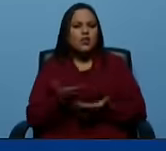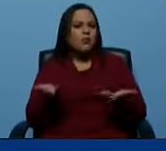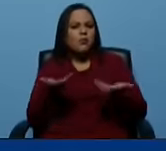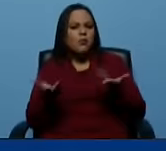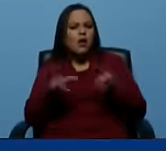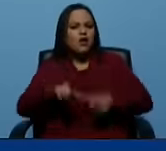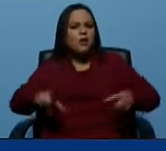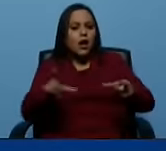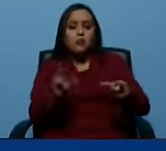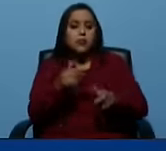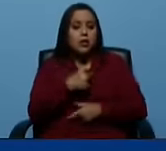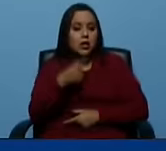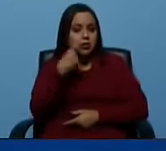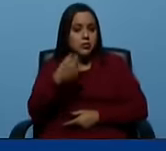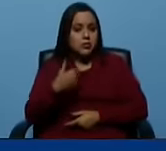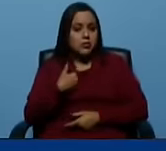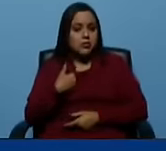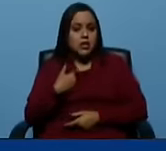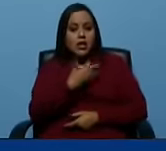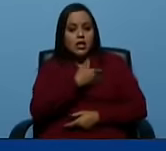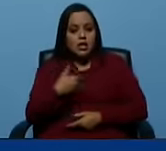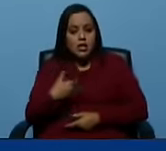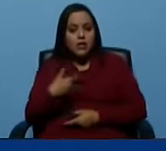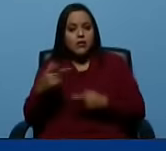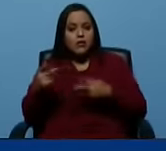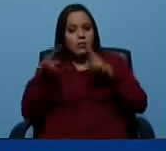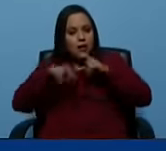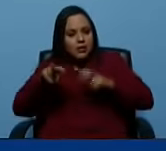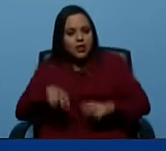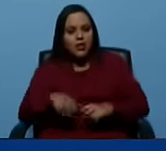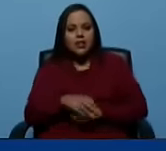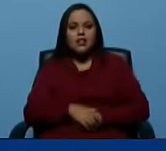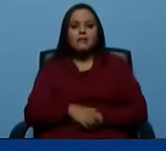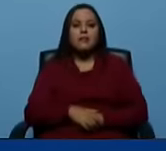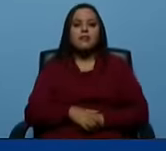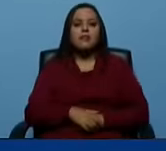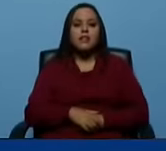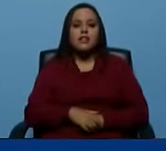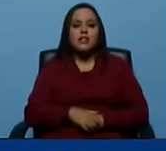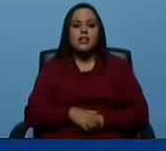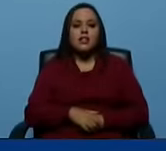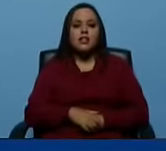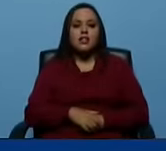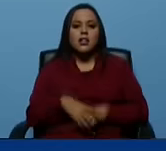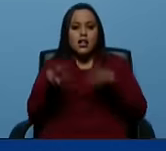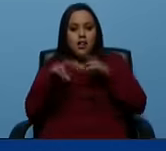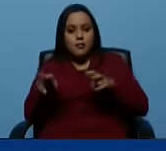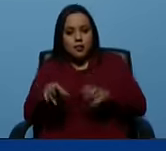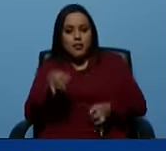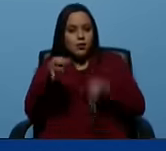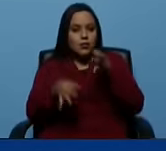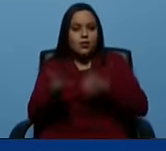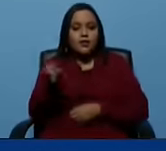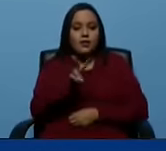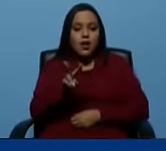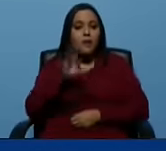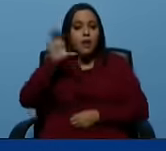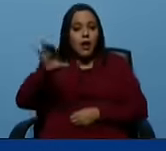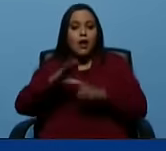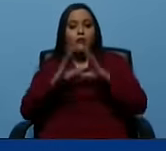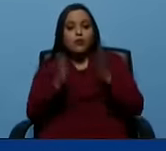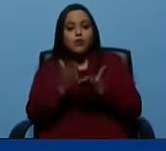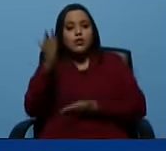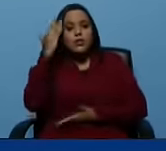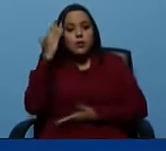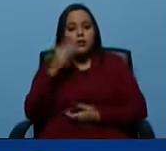No lo quiero decir yo, quiero que lo investiguen las instituciones de la justicia venezolana, para que el país y el mundo sepa el